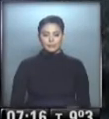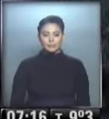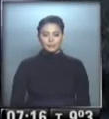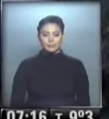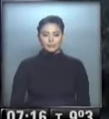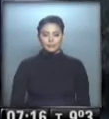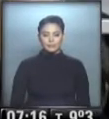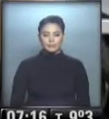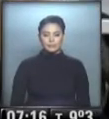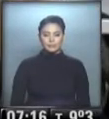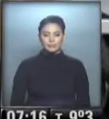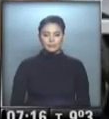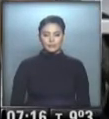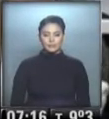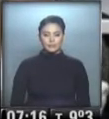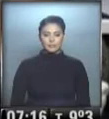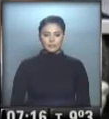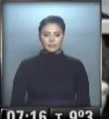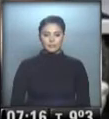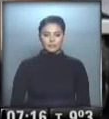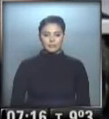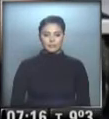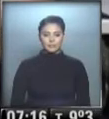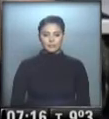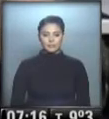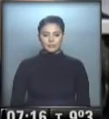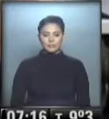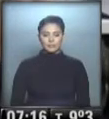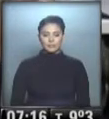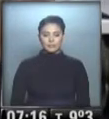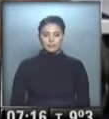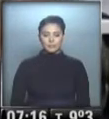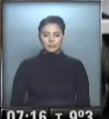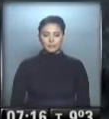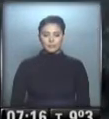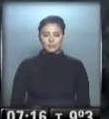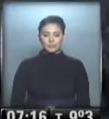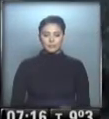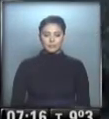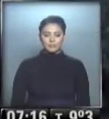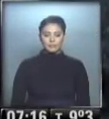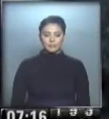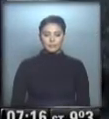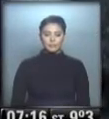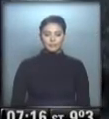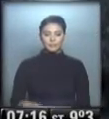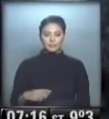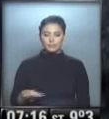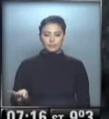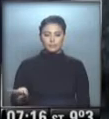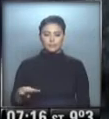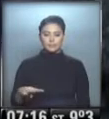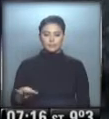tales procedimientos de los capitales las tecnologías de telecomunicación información no